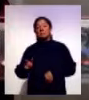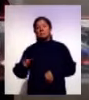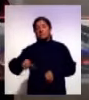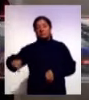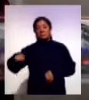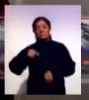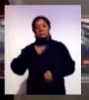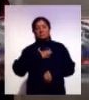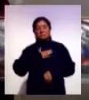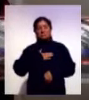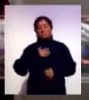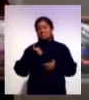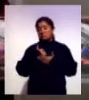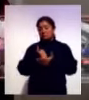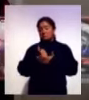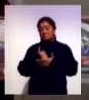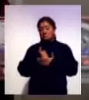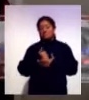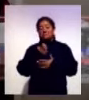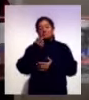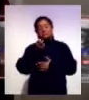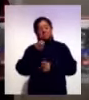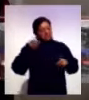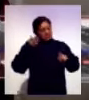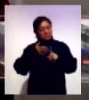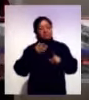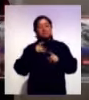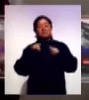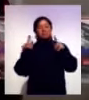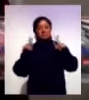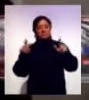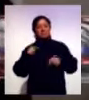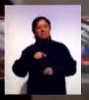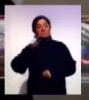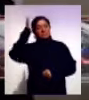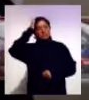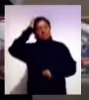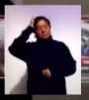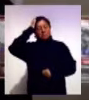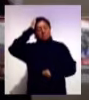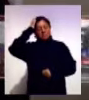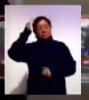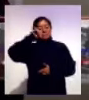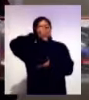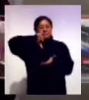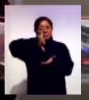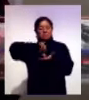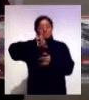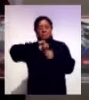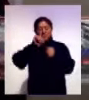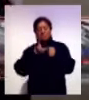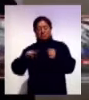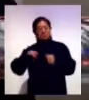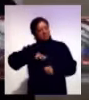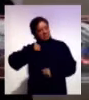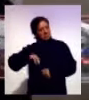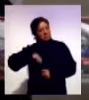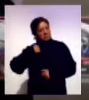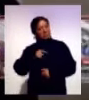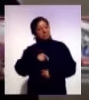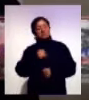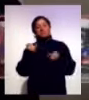tocado precisamente hacer al estado de Tlaxcala quien encabece en el centro del país este esfuerzo. Y viene